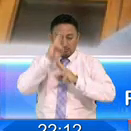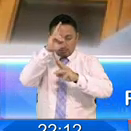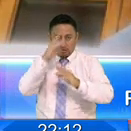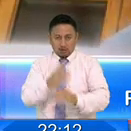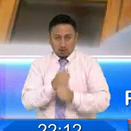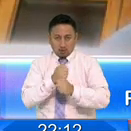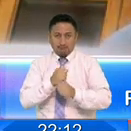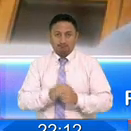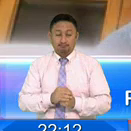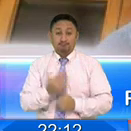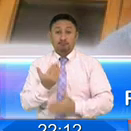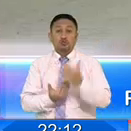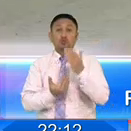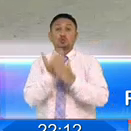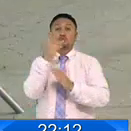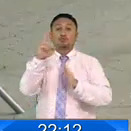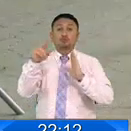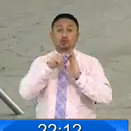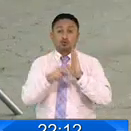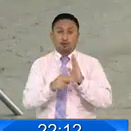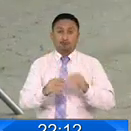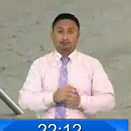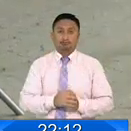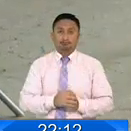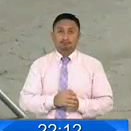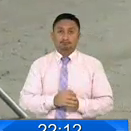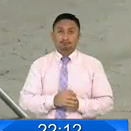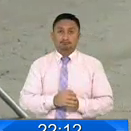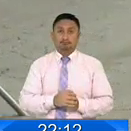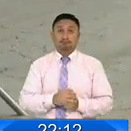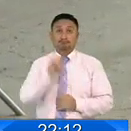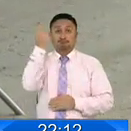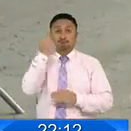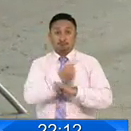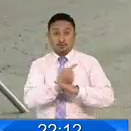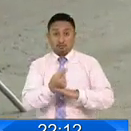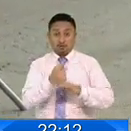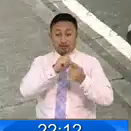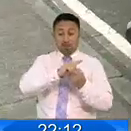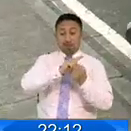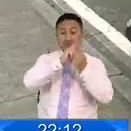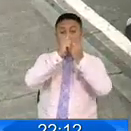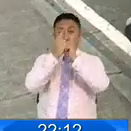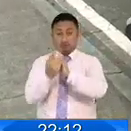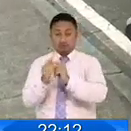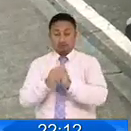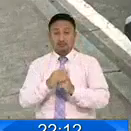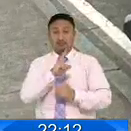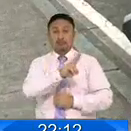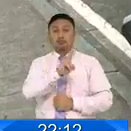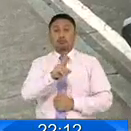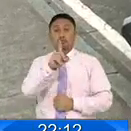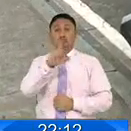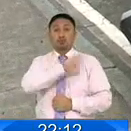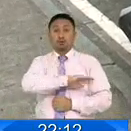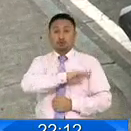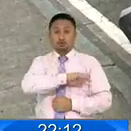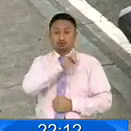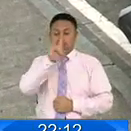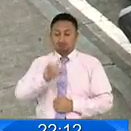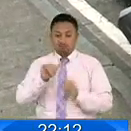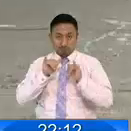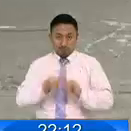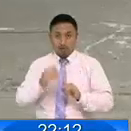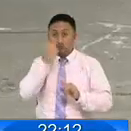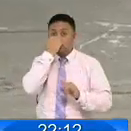la nueva normalidad. En la primera semana del cambio de etapa al distanciamiento social, 221 municipios permanecieron con el semáforo en